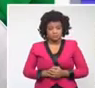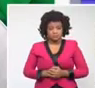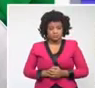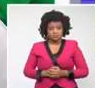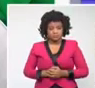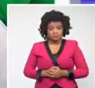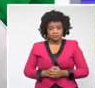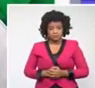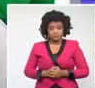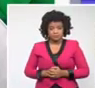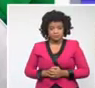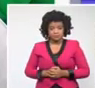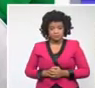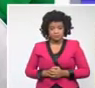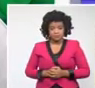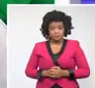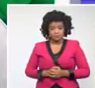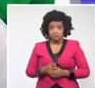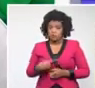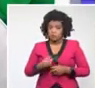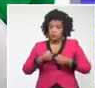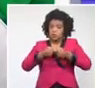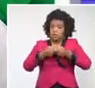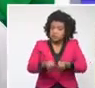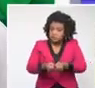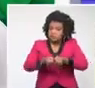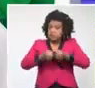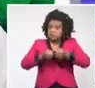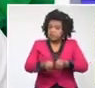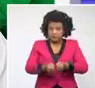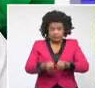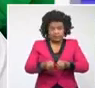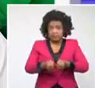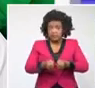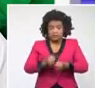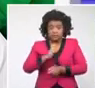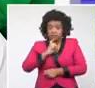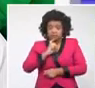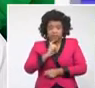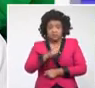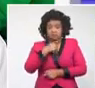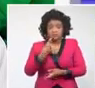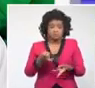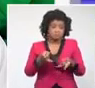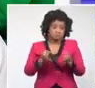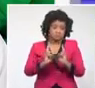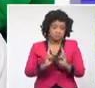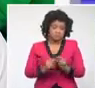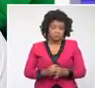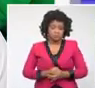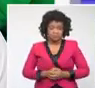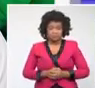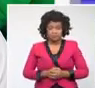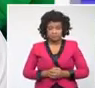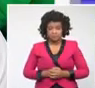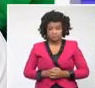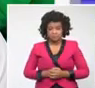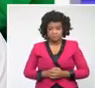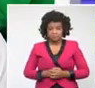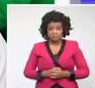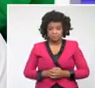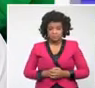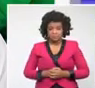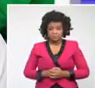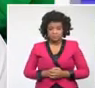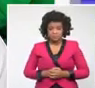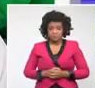que de la que no fue posible su reanimación, no obstante las maniobras que se aplicaron, y